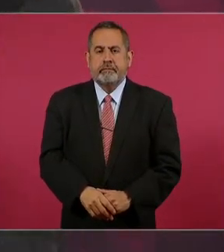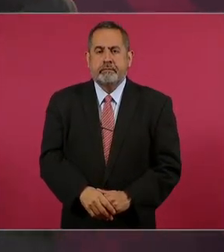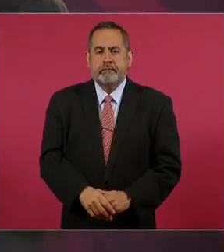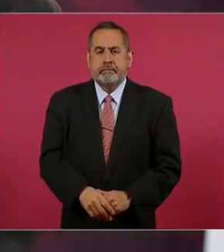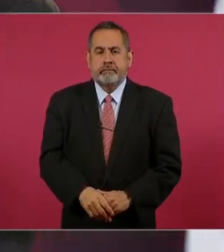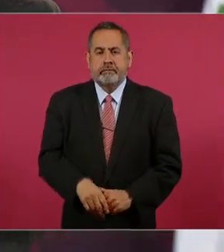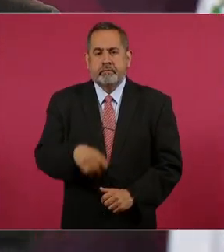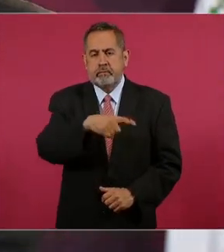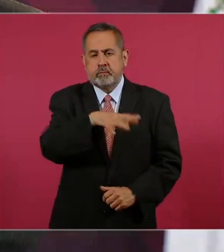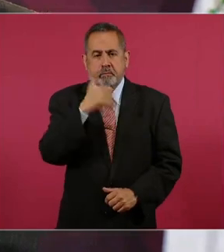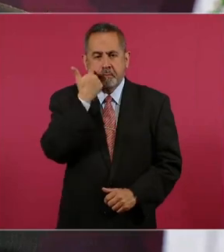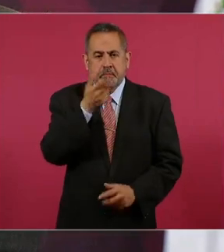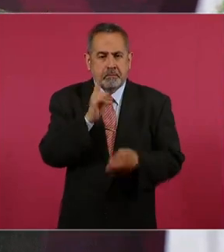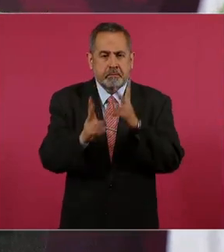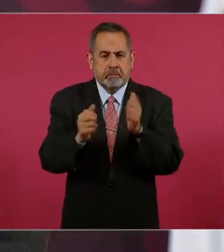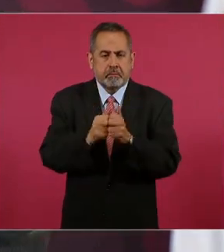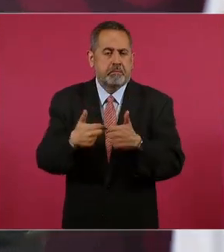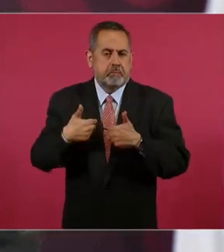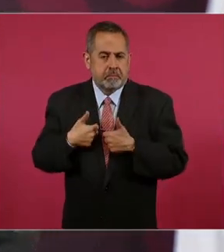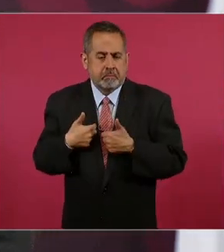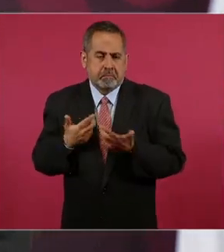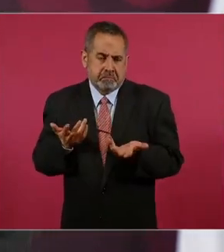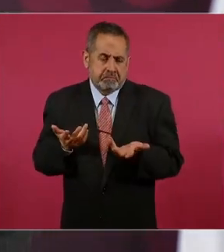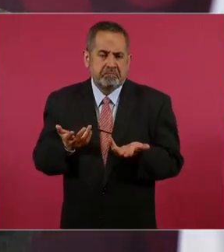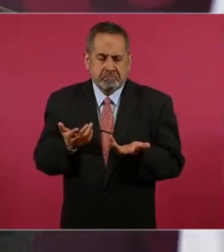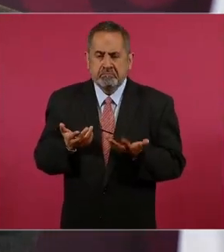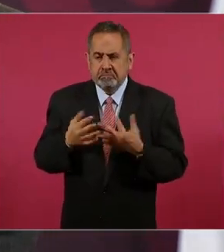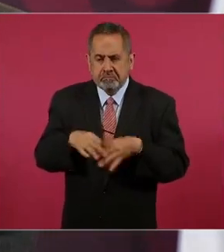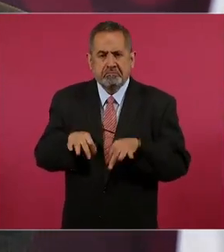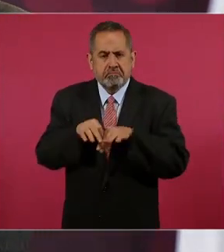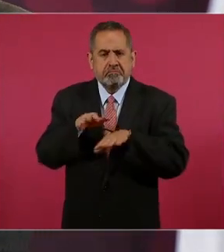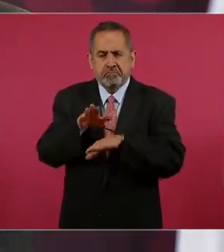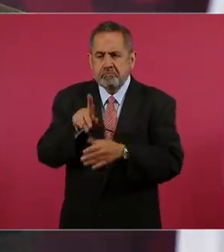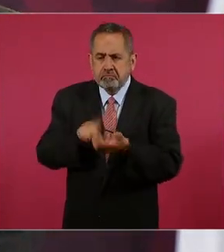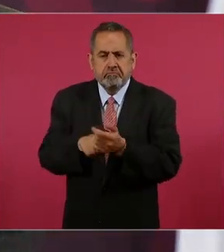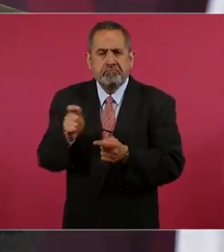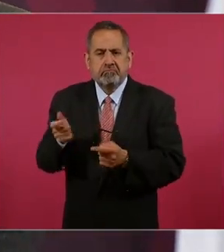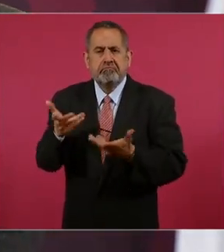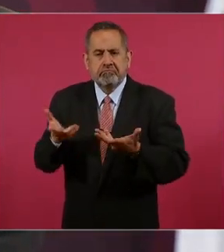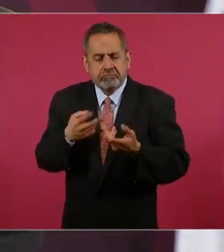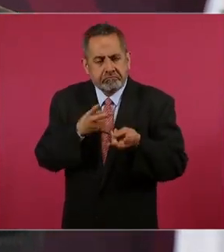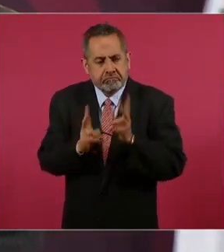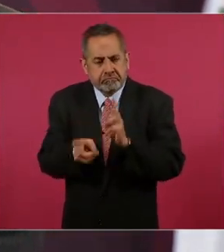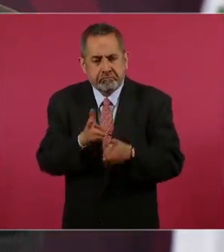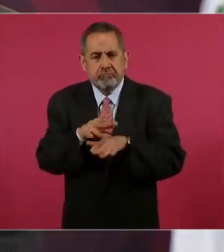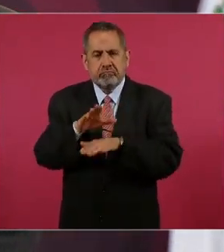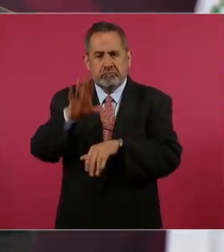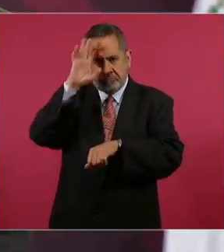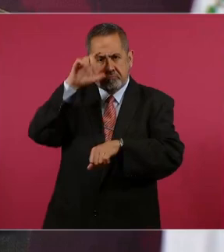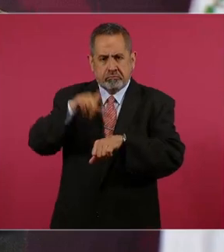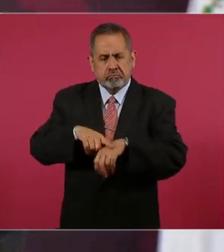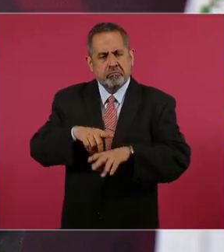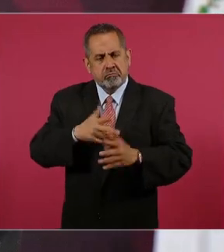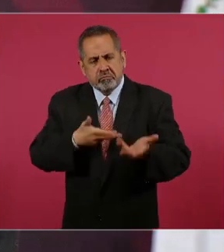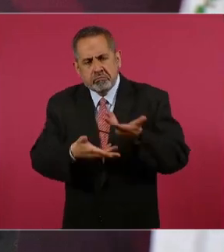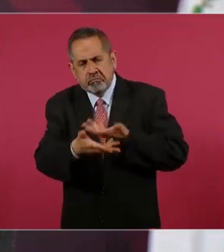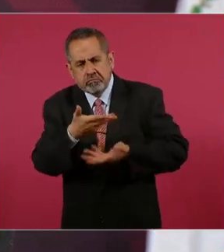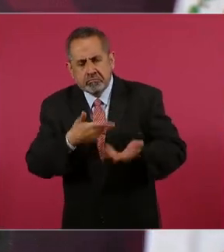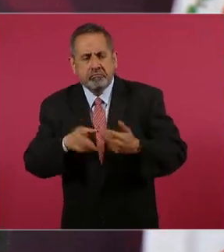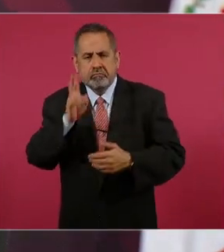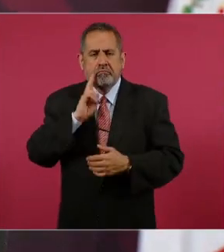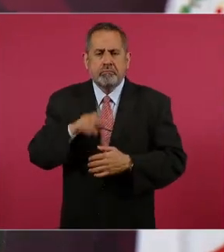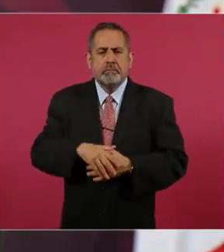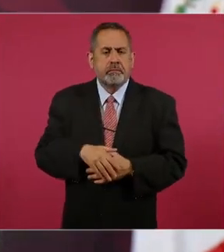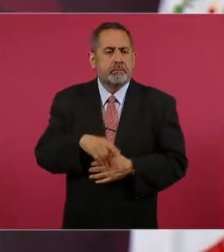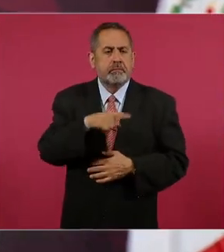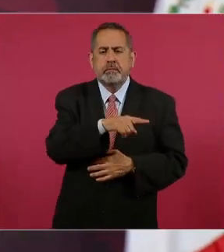conversar con nosotros les importa mucho lo que se está haciendo en materia cultural van a